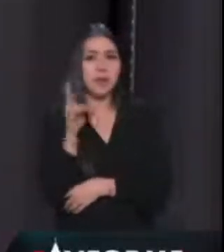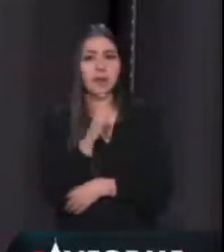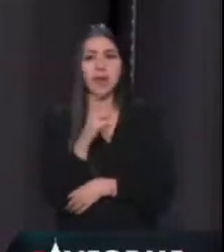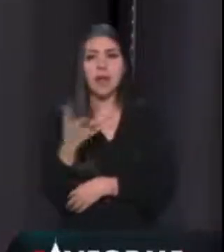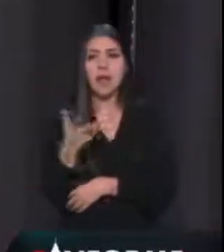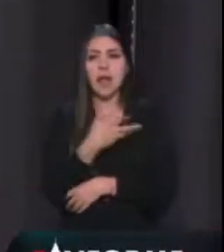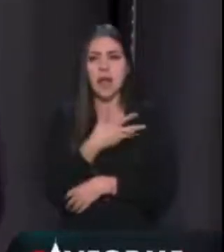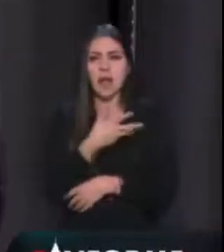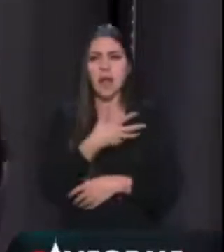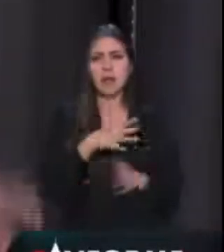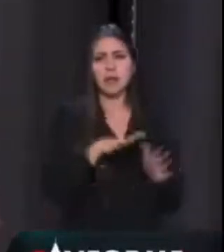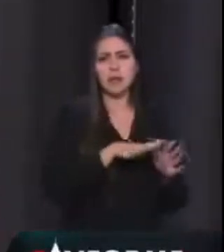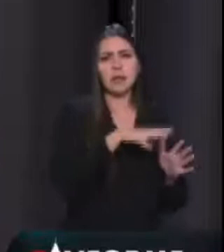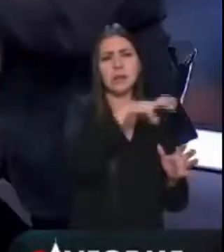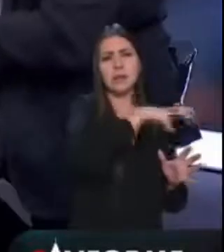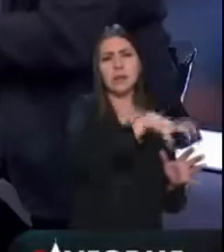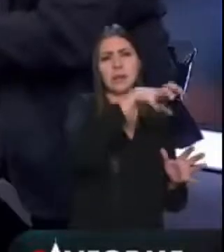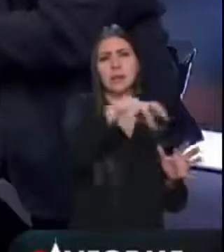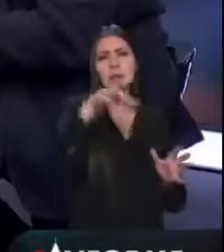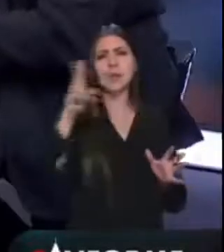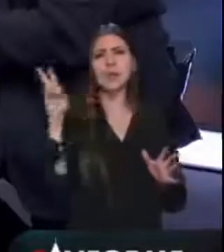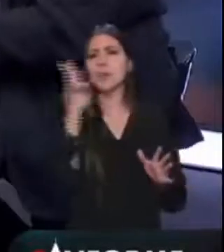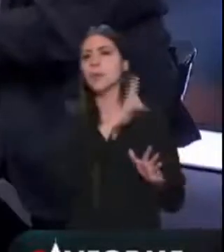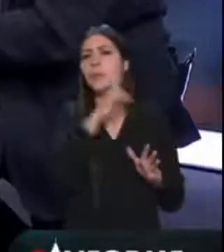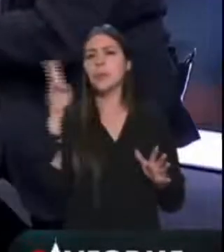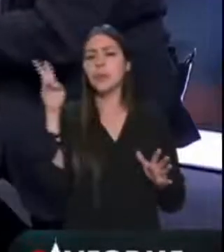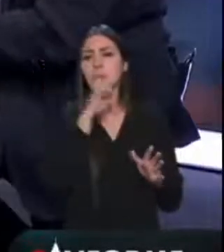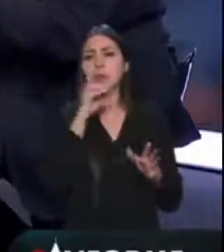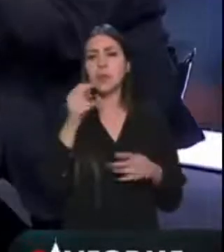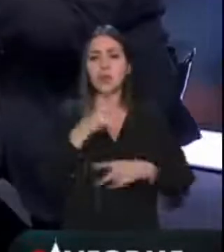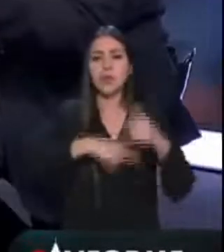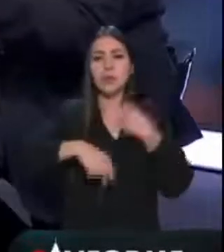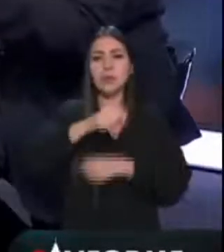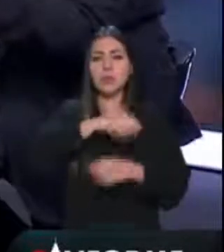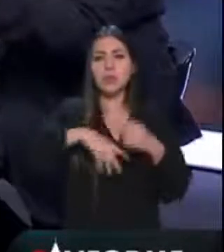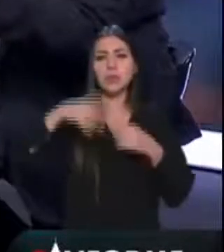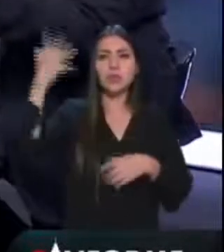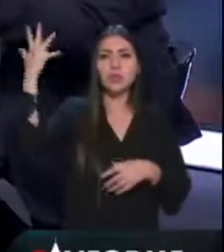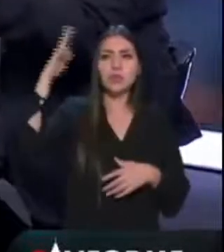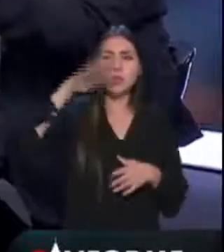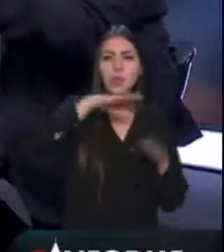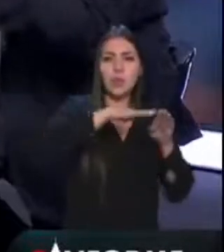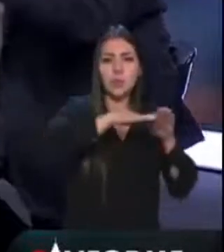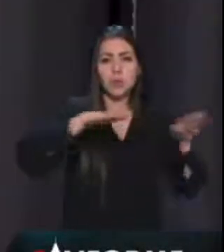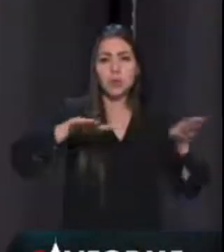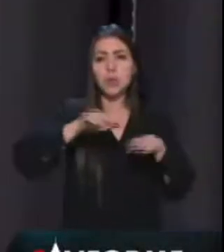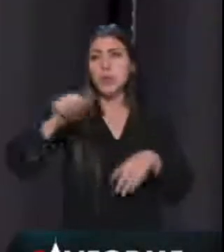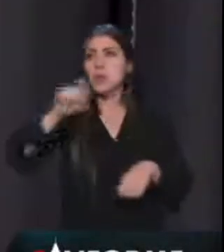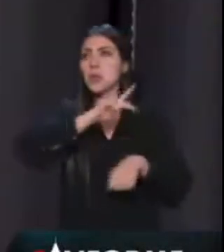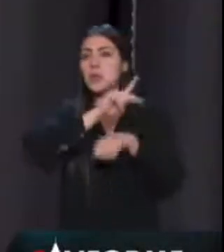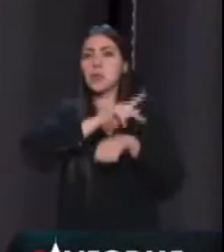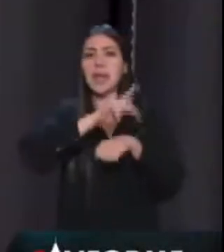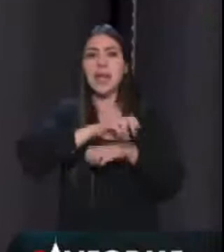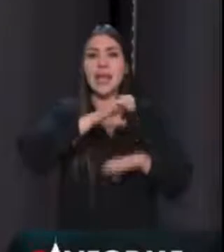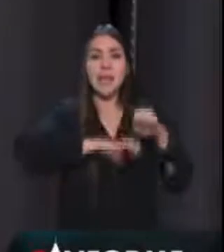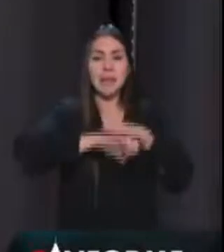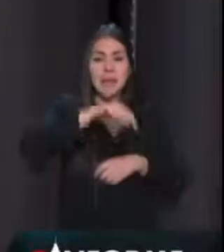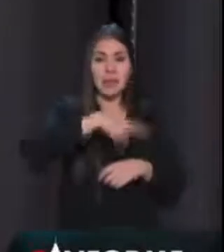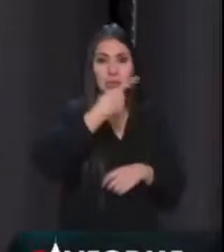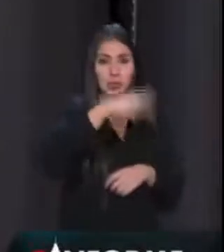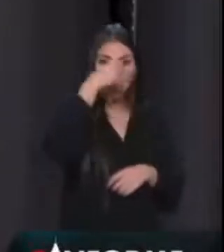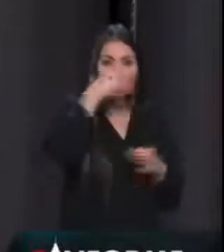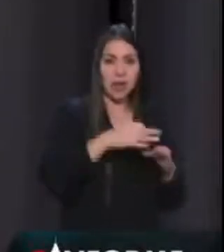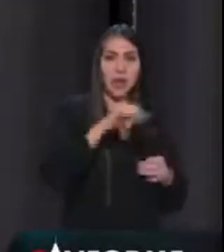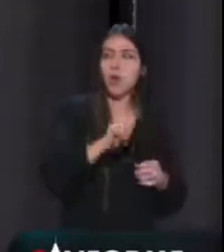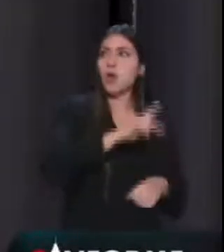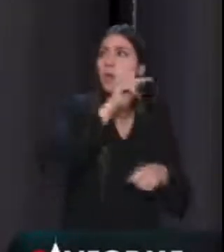campos eólicos o de generación de energía solar en otros países. No existen. Son